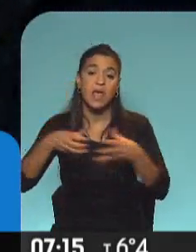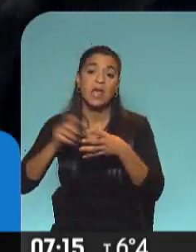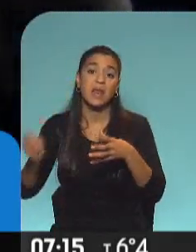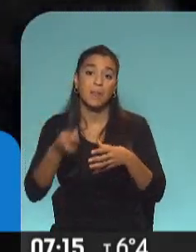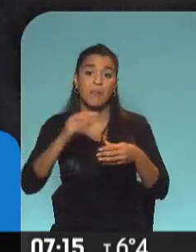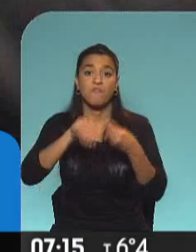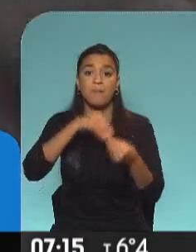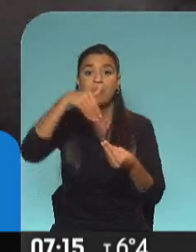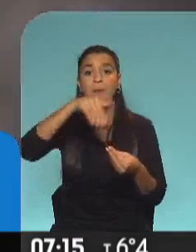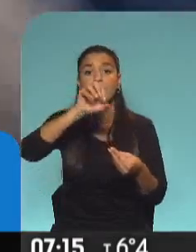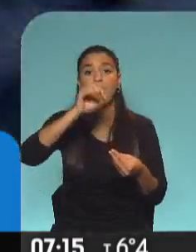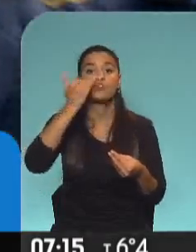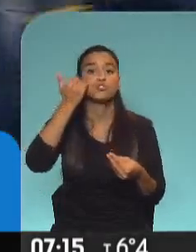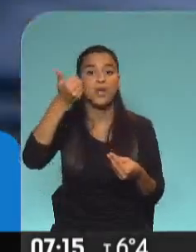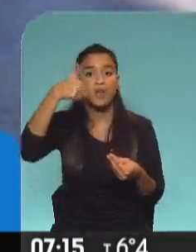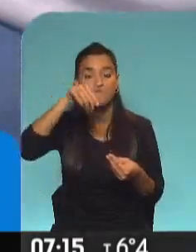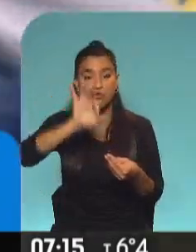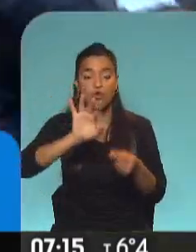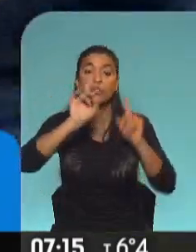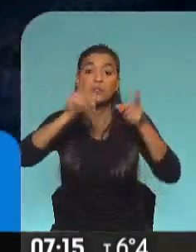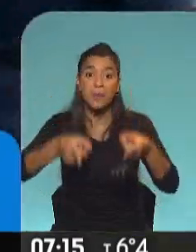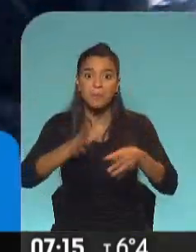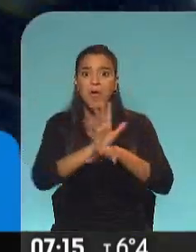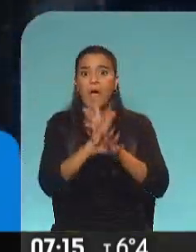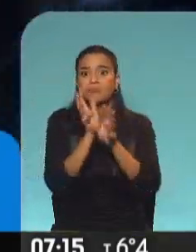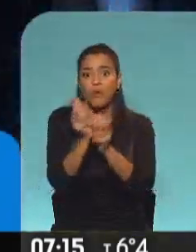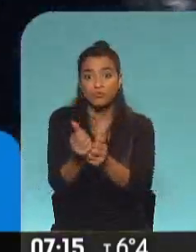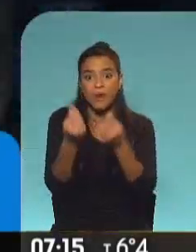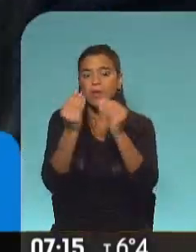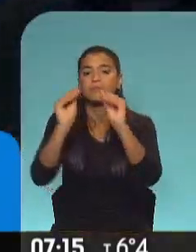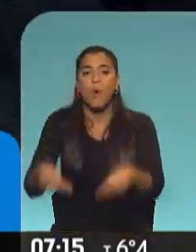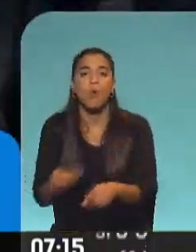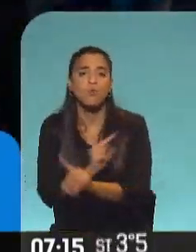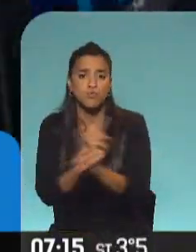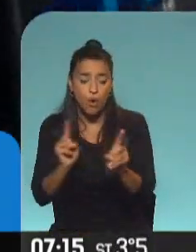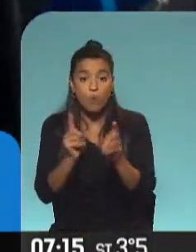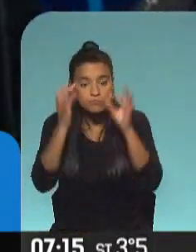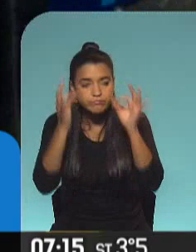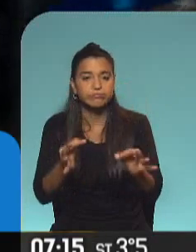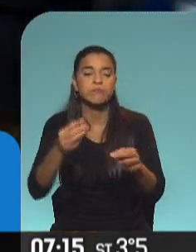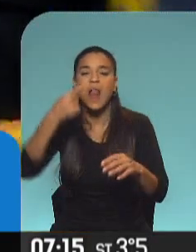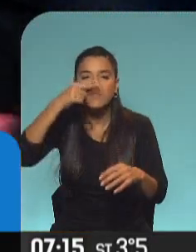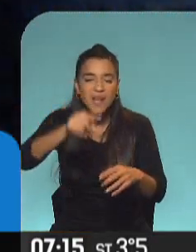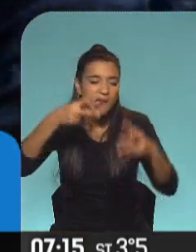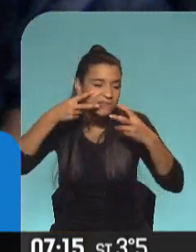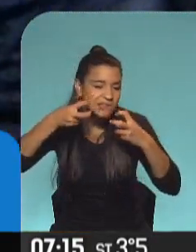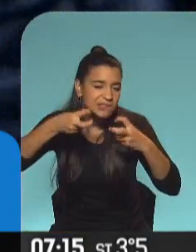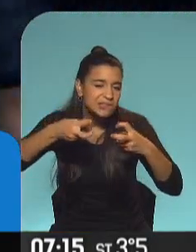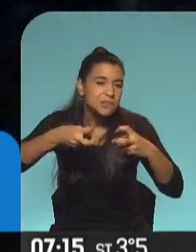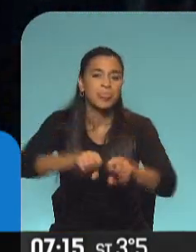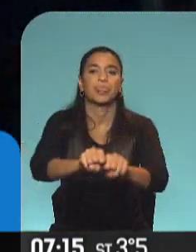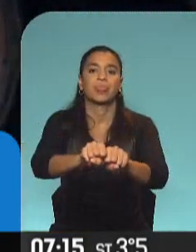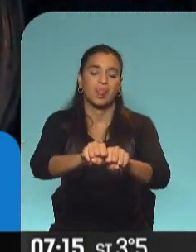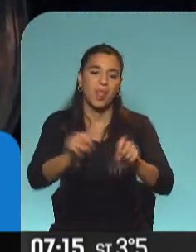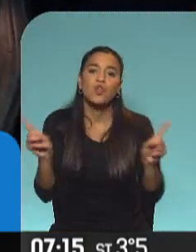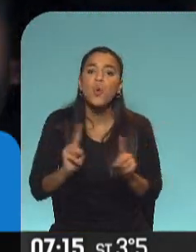familia Moyano. Tenemos que apoyar también esta tramitación para que no se frustre y para que se llegue al final. Esto no es ninguna clase de